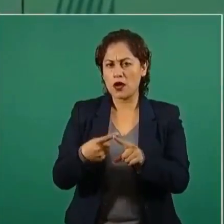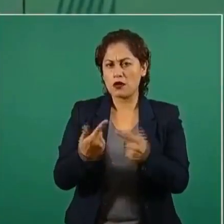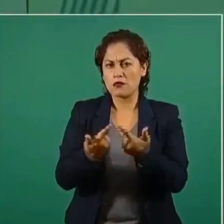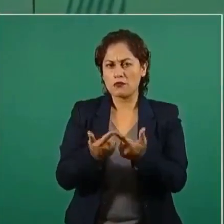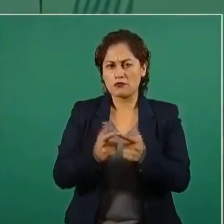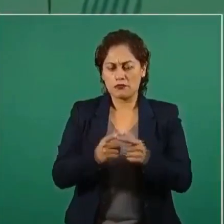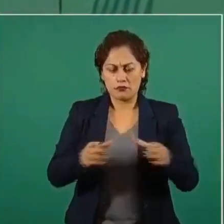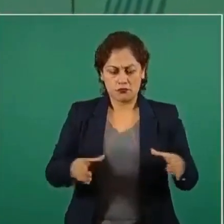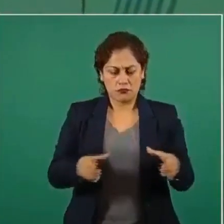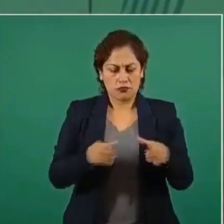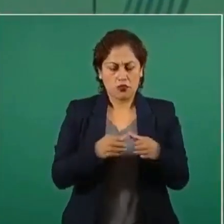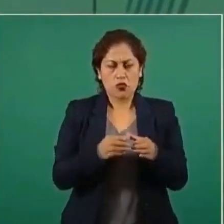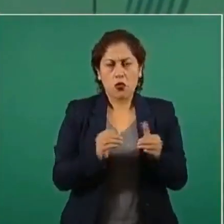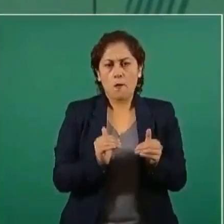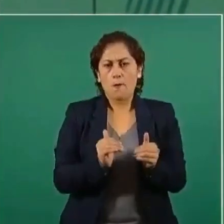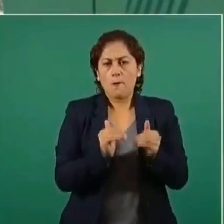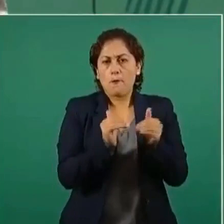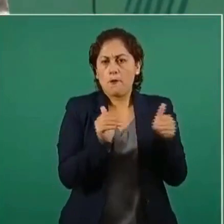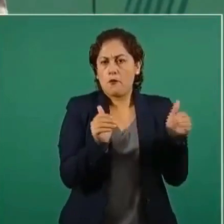pasara